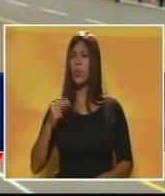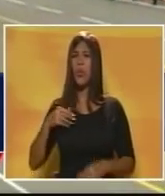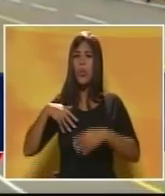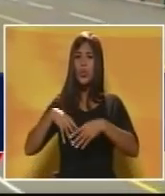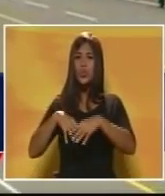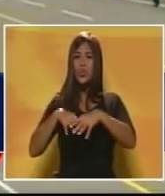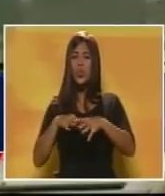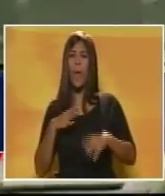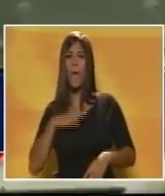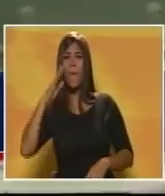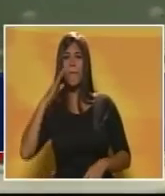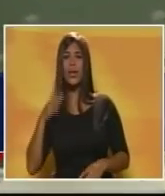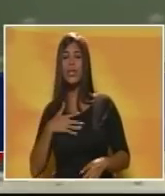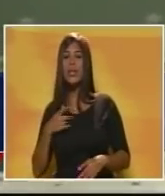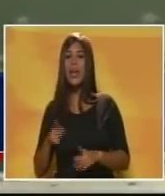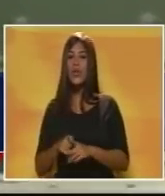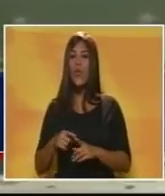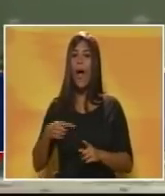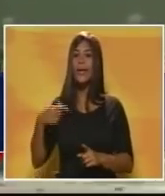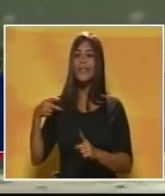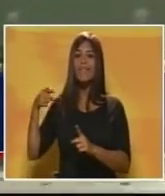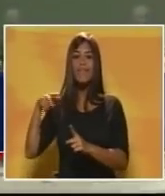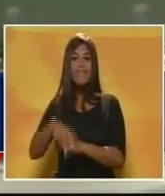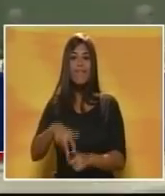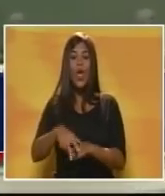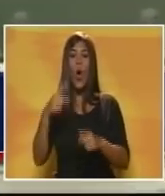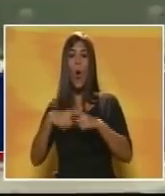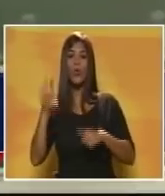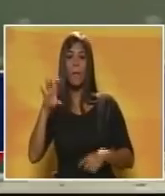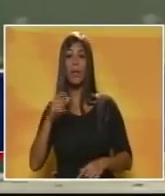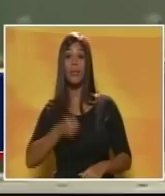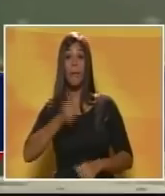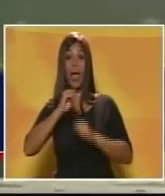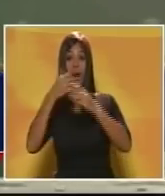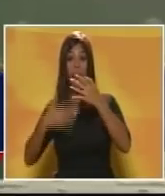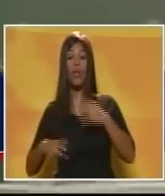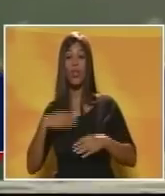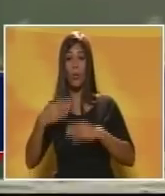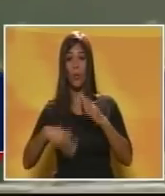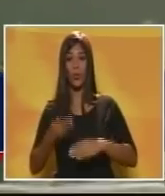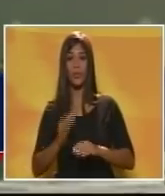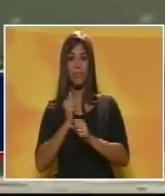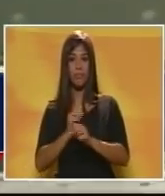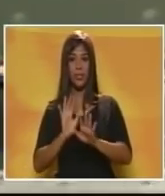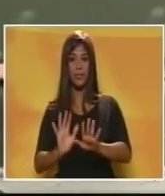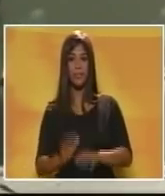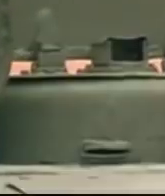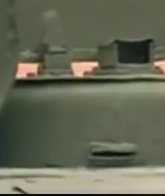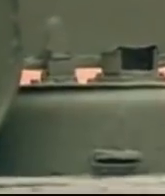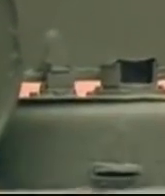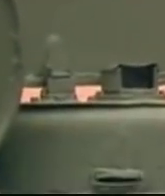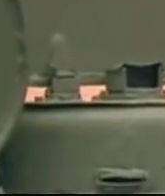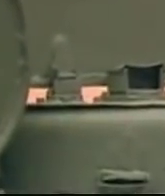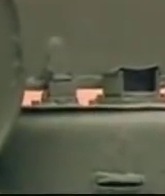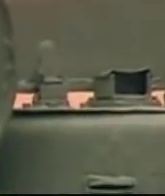persiga amedrentar a otros países. Los detalles en tan solo minutos, ya venimos.